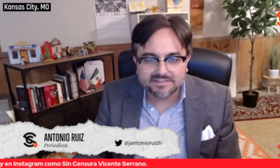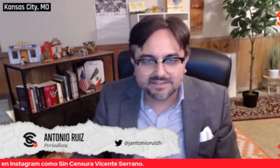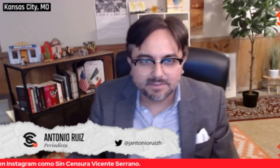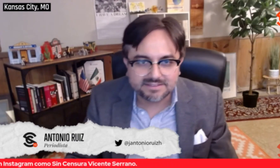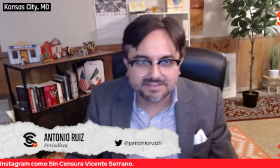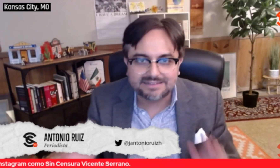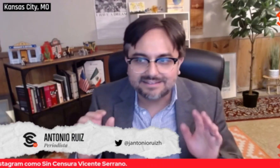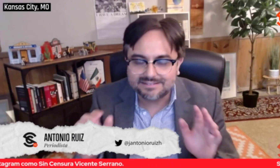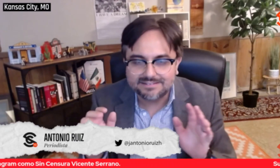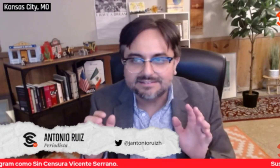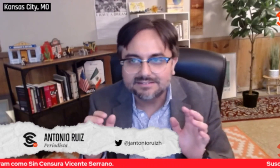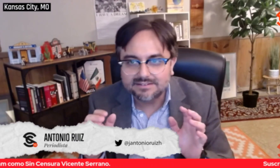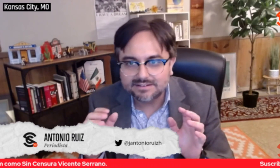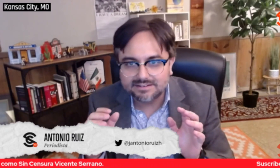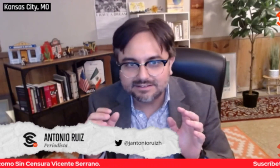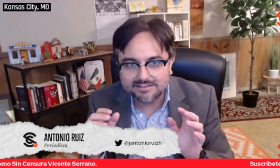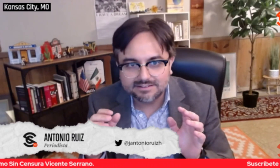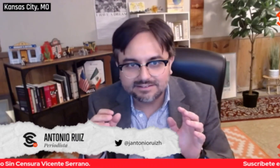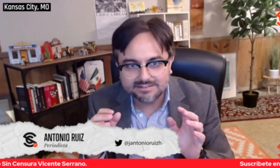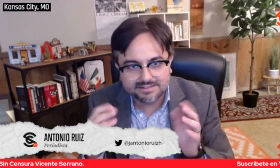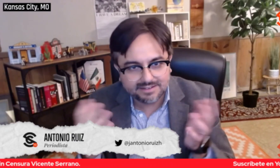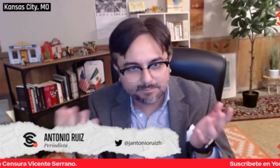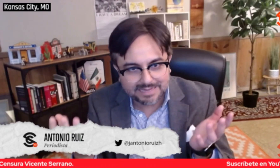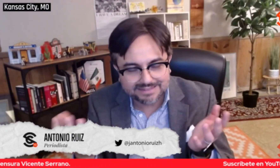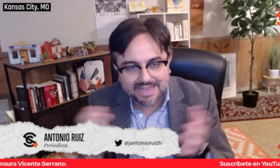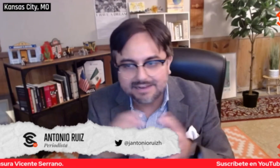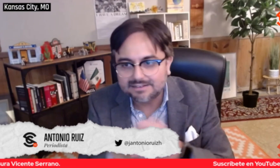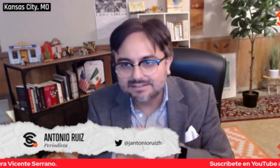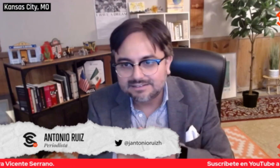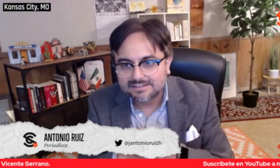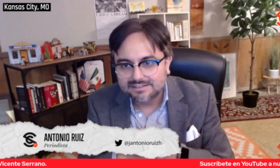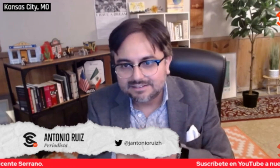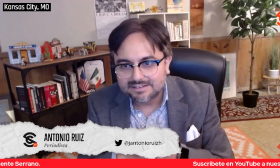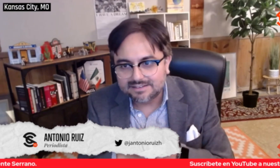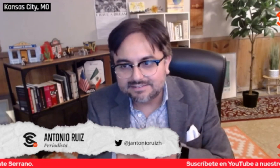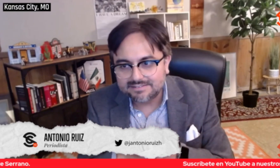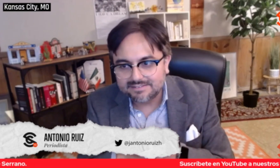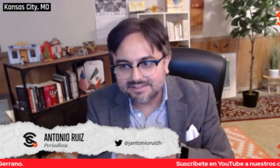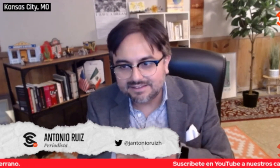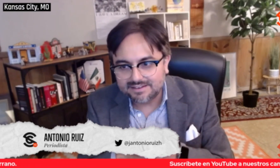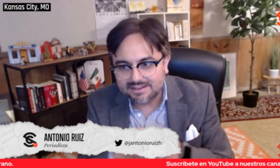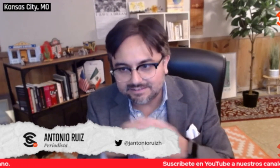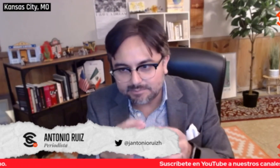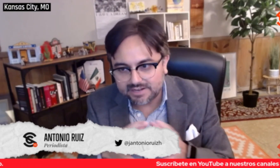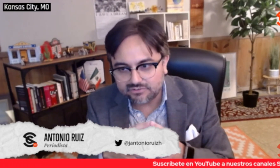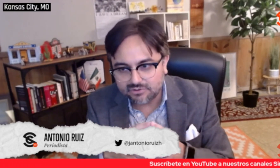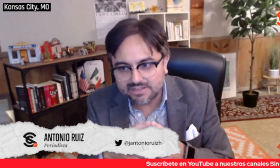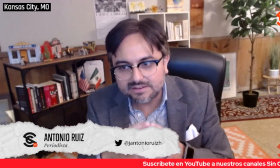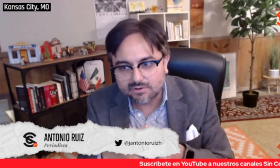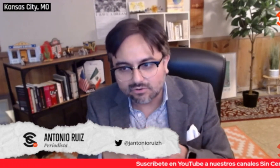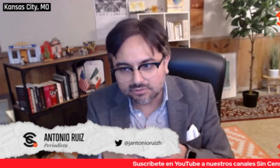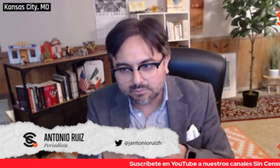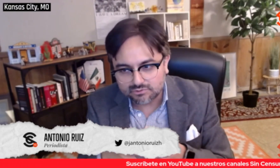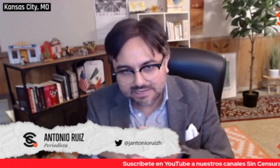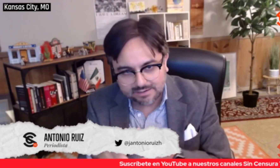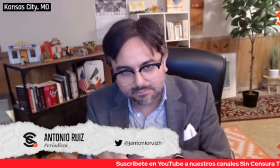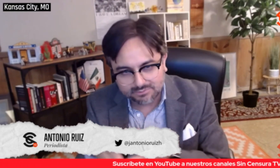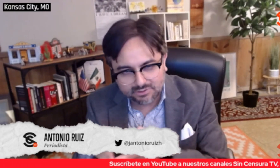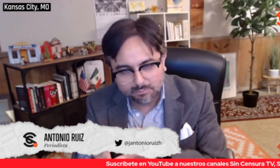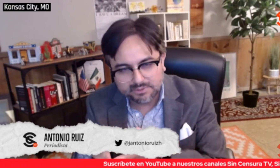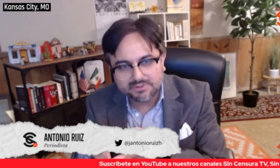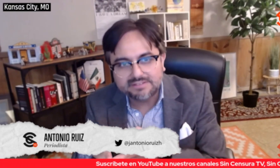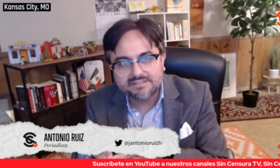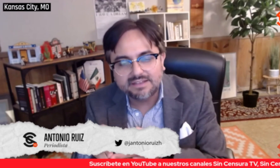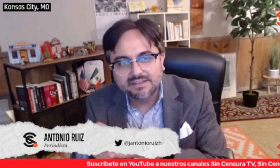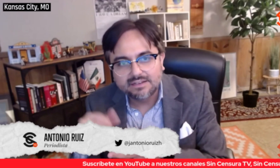simple y sencillamente la tesis que se tiene que plantear. Es de la separación entre el corresponsal,